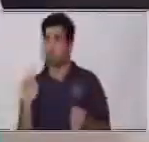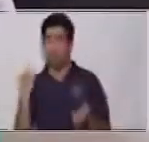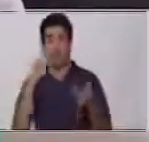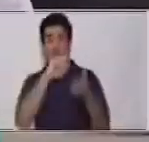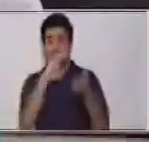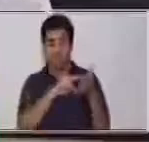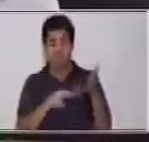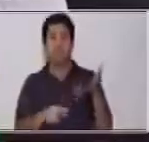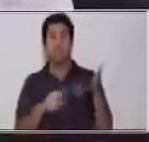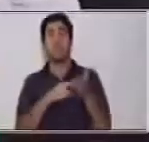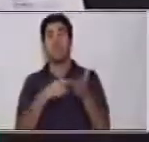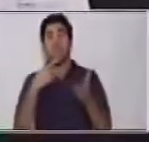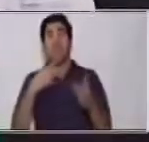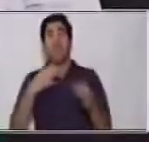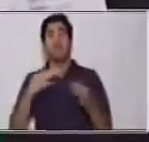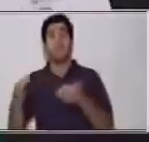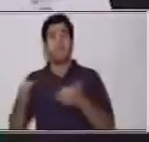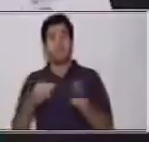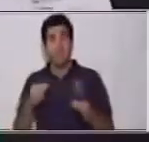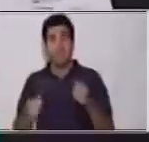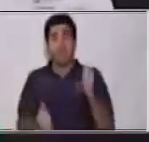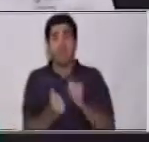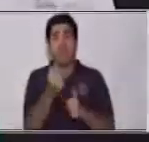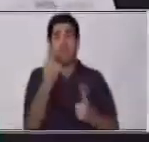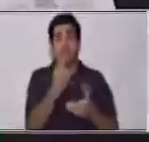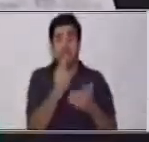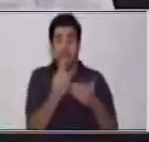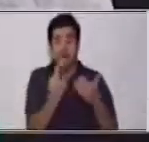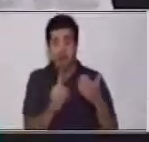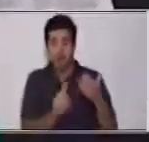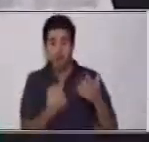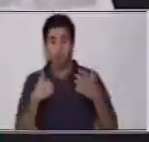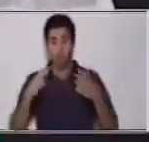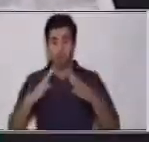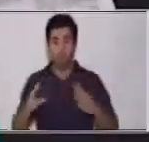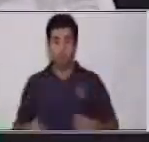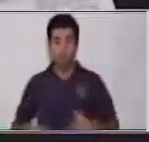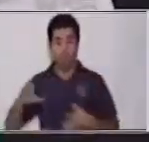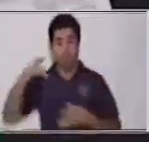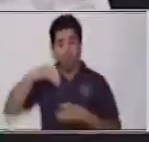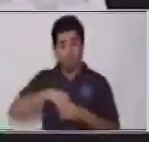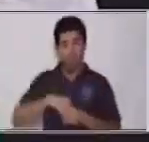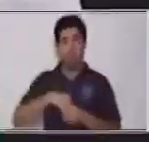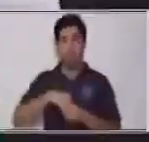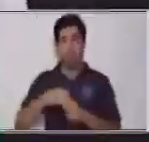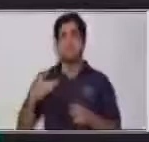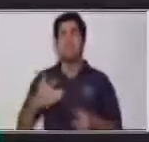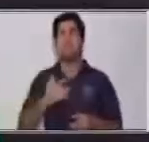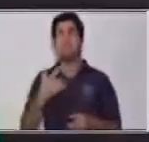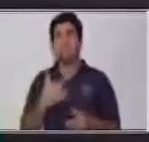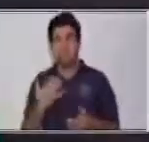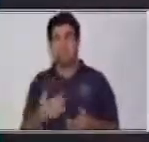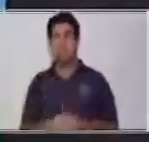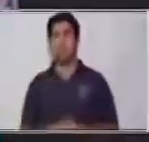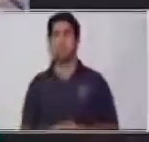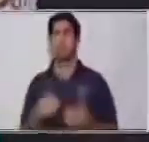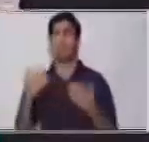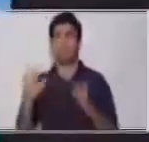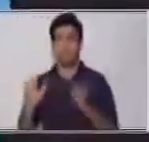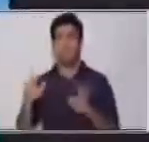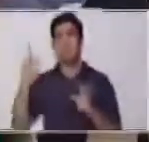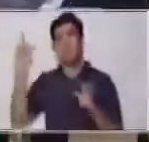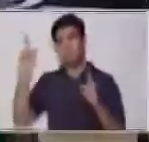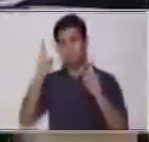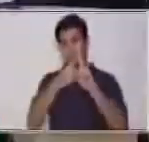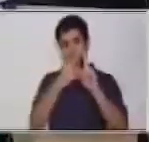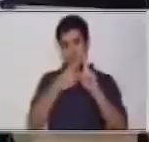características, síntomas que representa el cuerpo de los seres humanos. Los textos